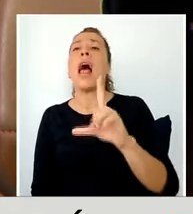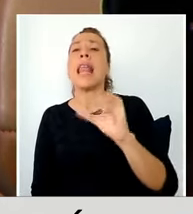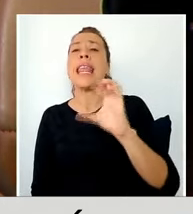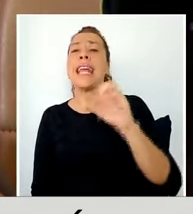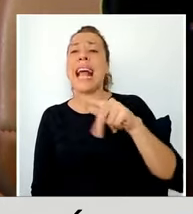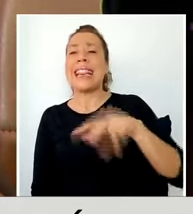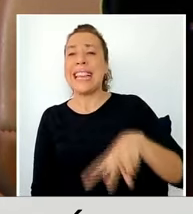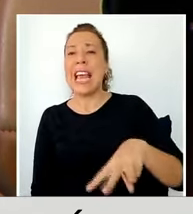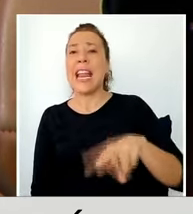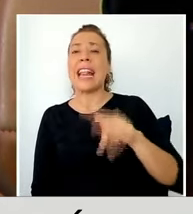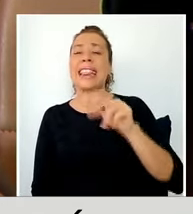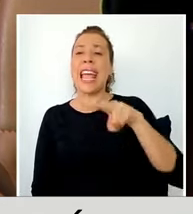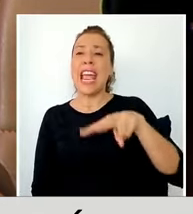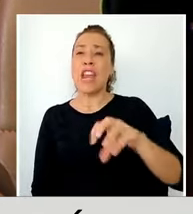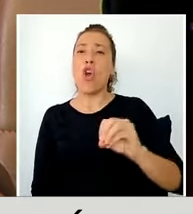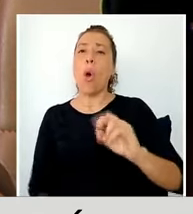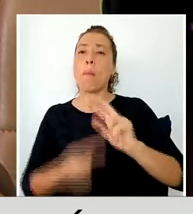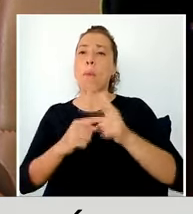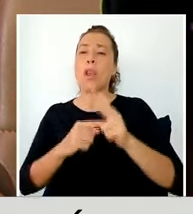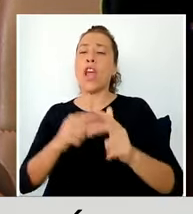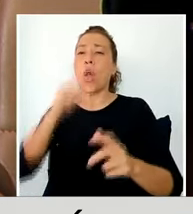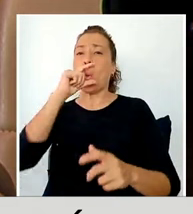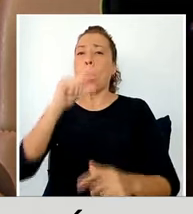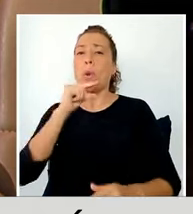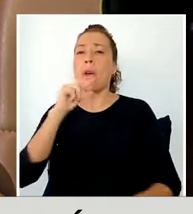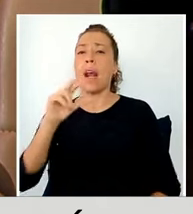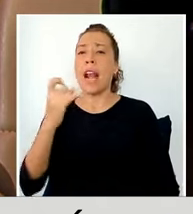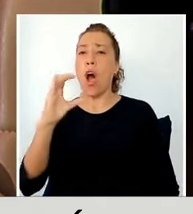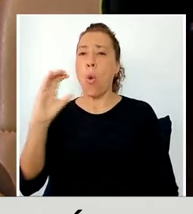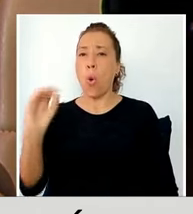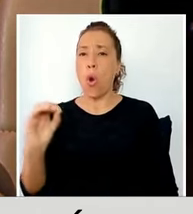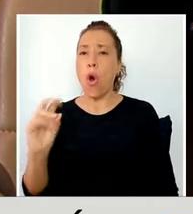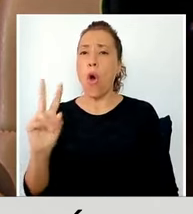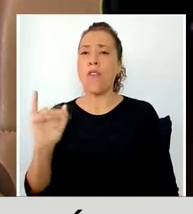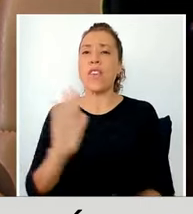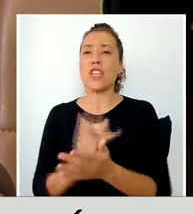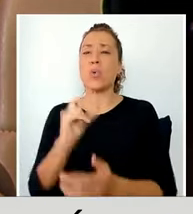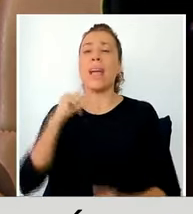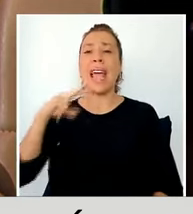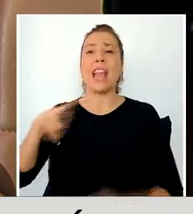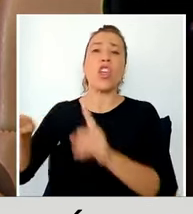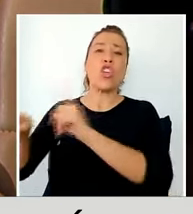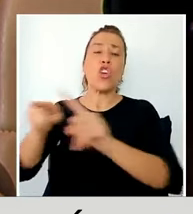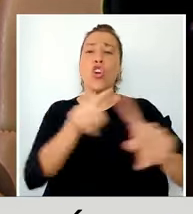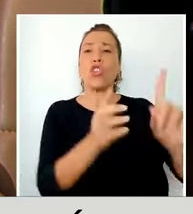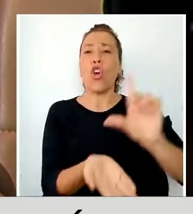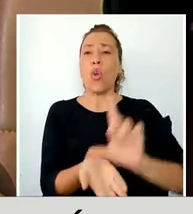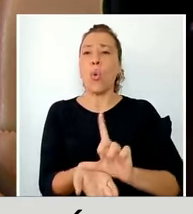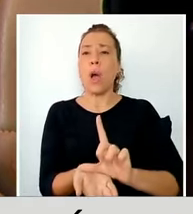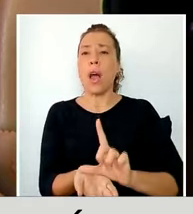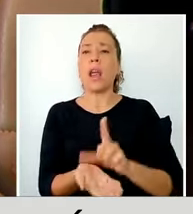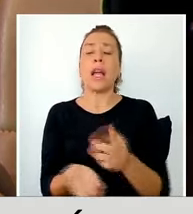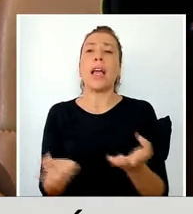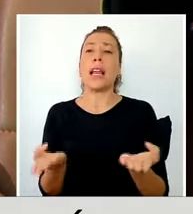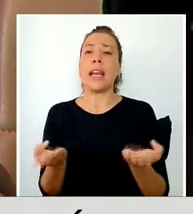nos sagrada familia curicó rauco vichuquén y muchos otros sectores en donde se necesita el apoyo de los militares